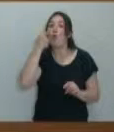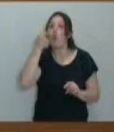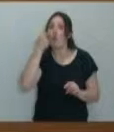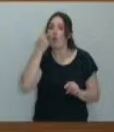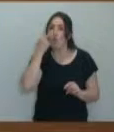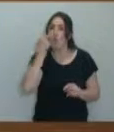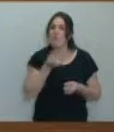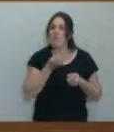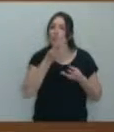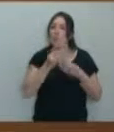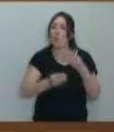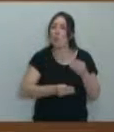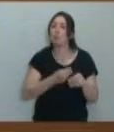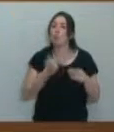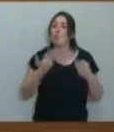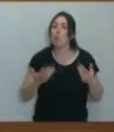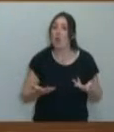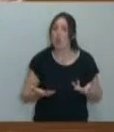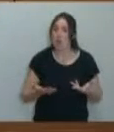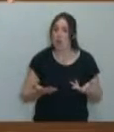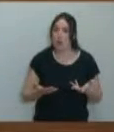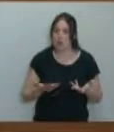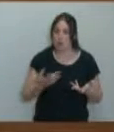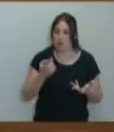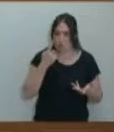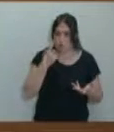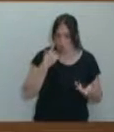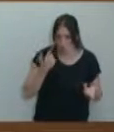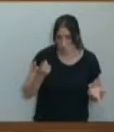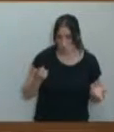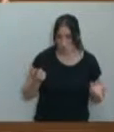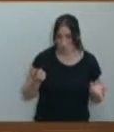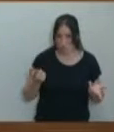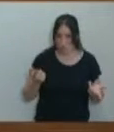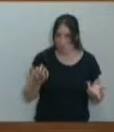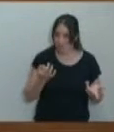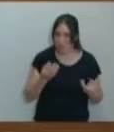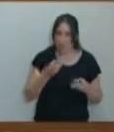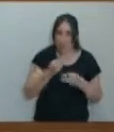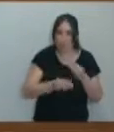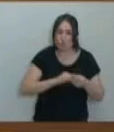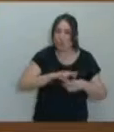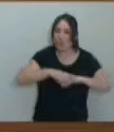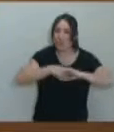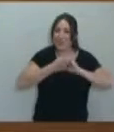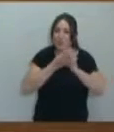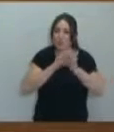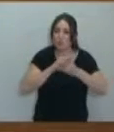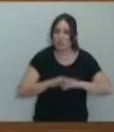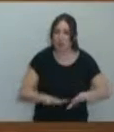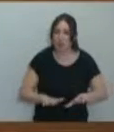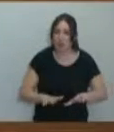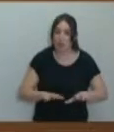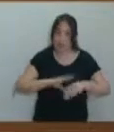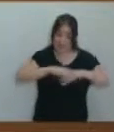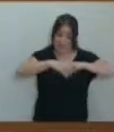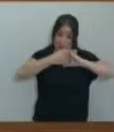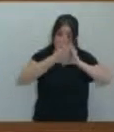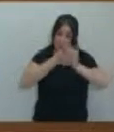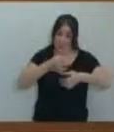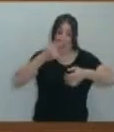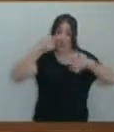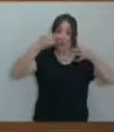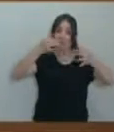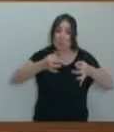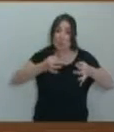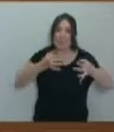estas informaciones. Tienen que hacerlo, en fin, con un uso neutral y objetivo. La neutralidad y la objetividad es facilitar